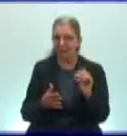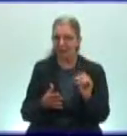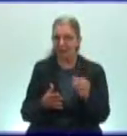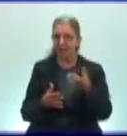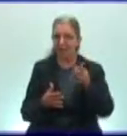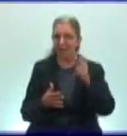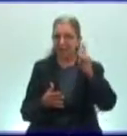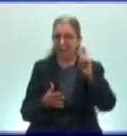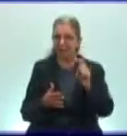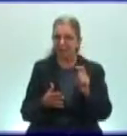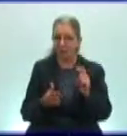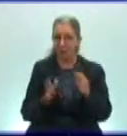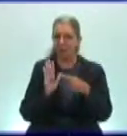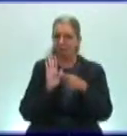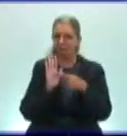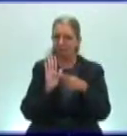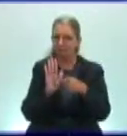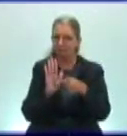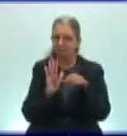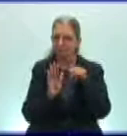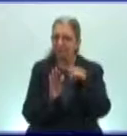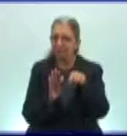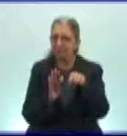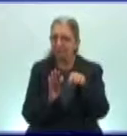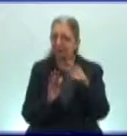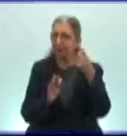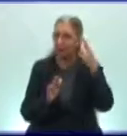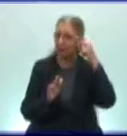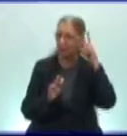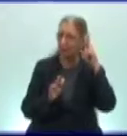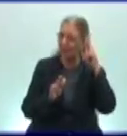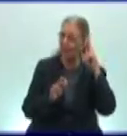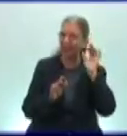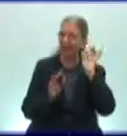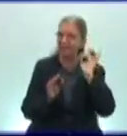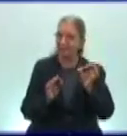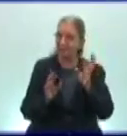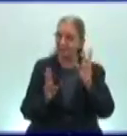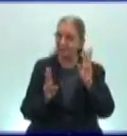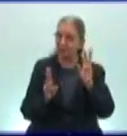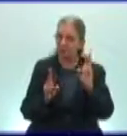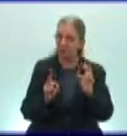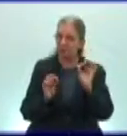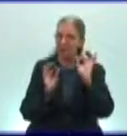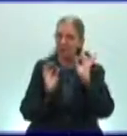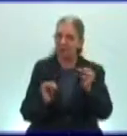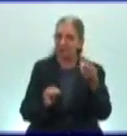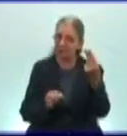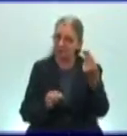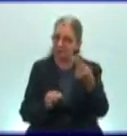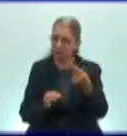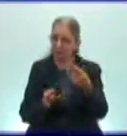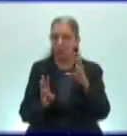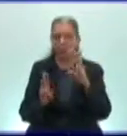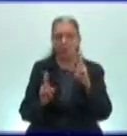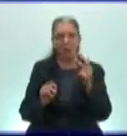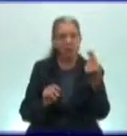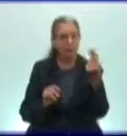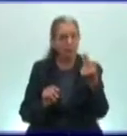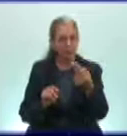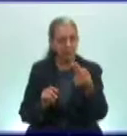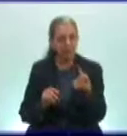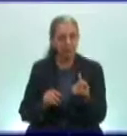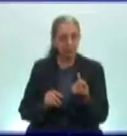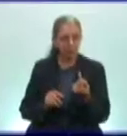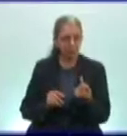elemento representado. Recuerden que por concepto el número atómico no es más que la cantidad de protones que hay en